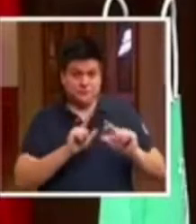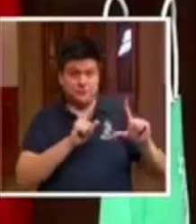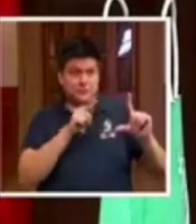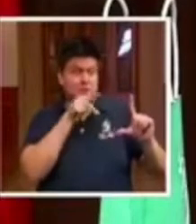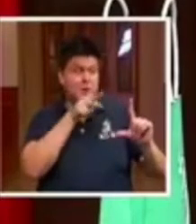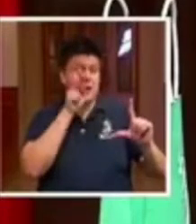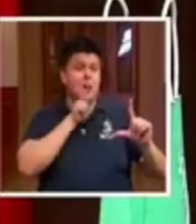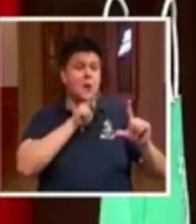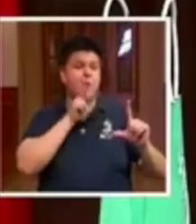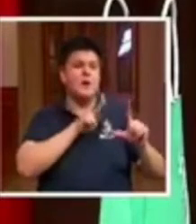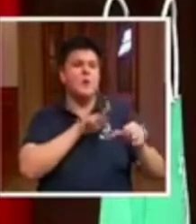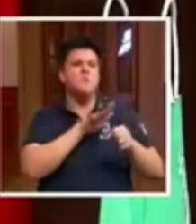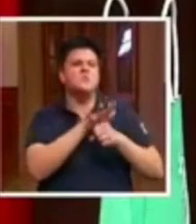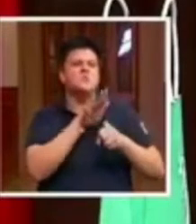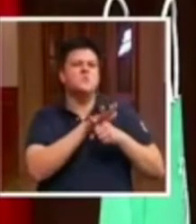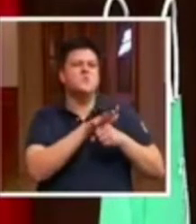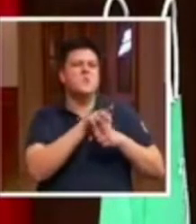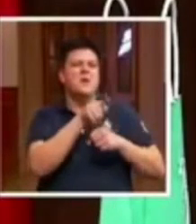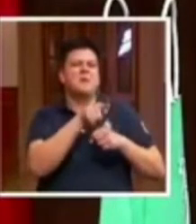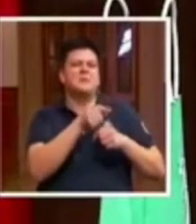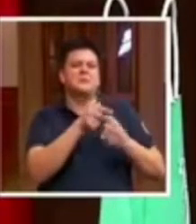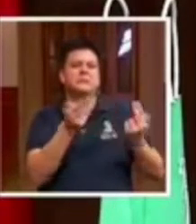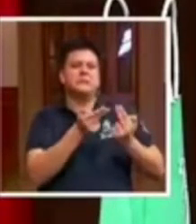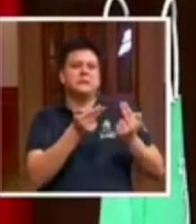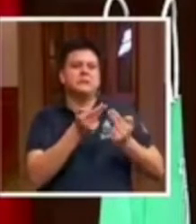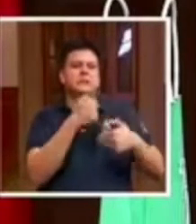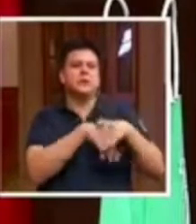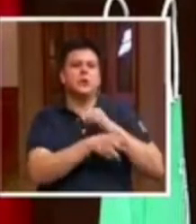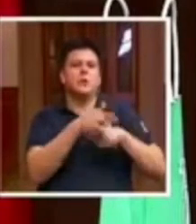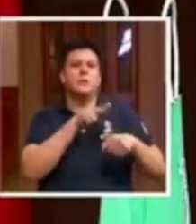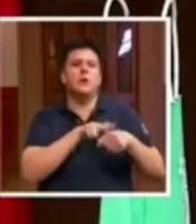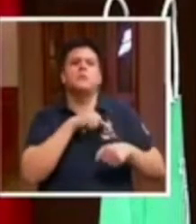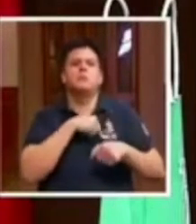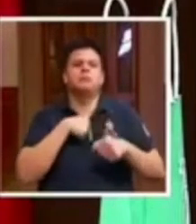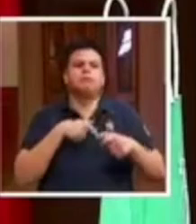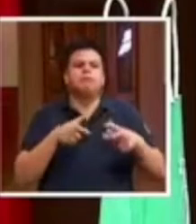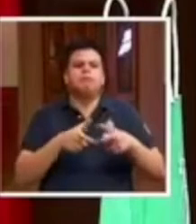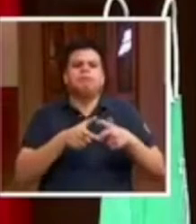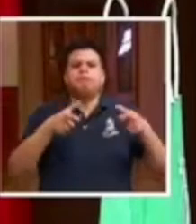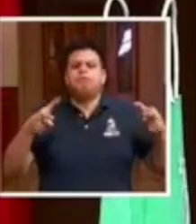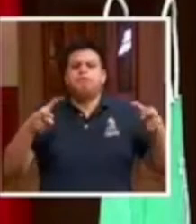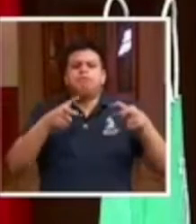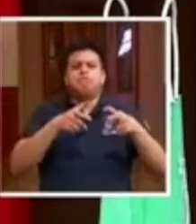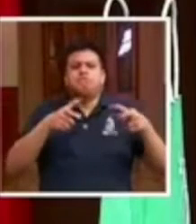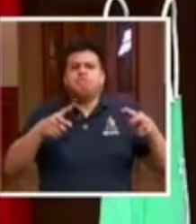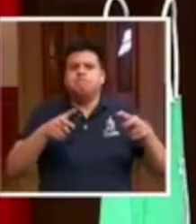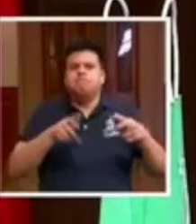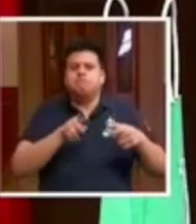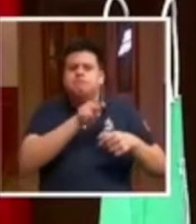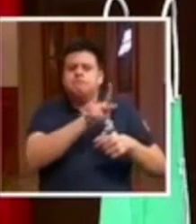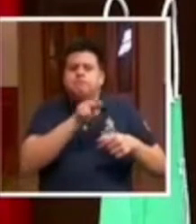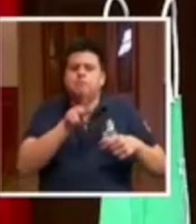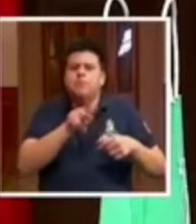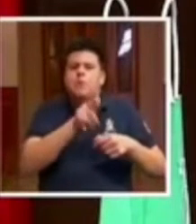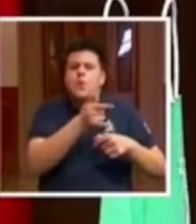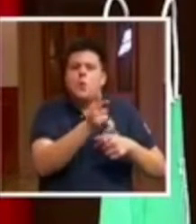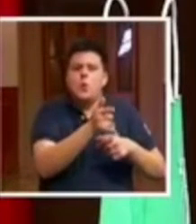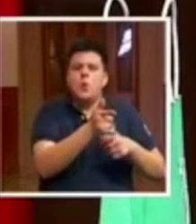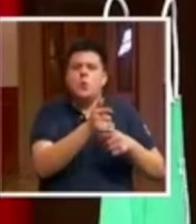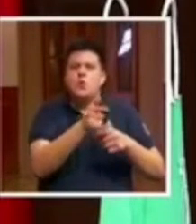tipo de hospitalizaciones habíamos tenido un incremento más o menos similar en julio y agosto